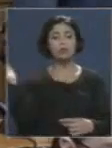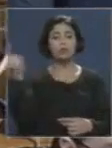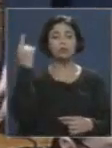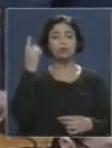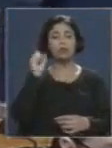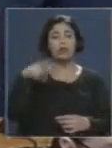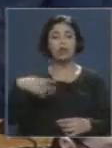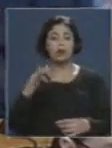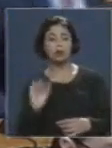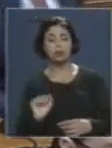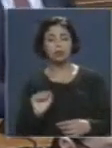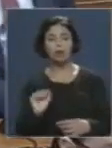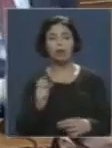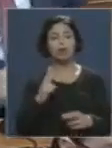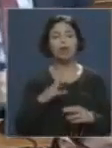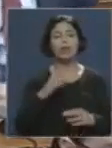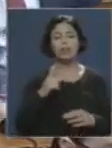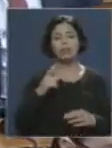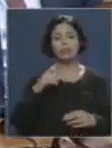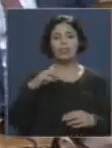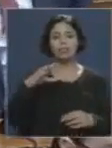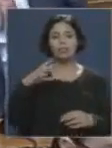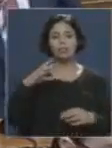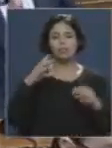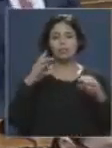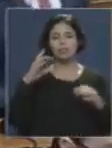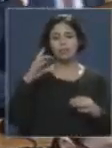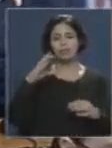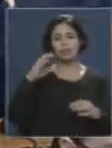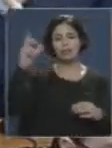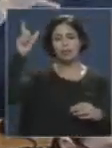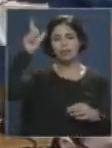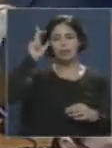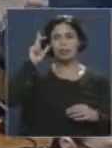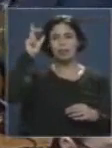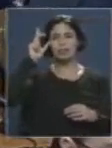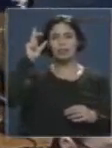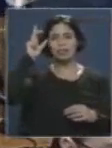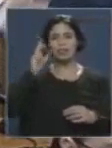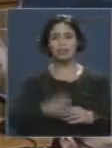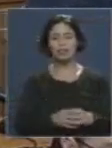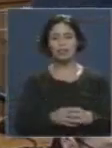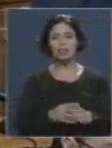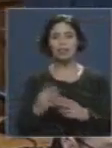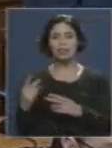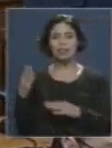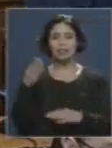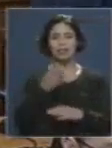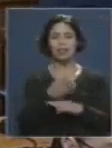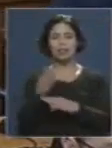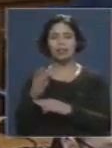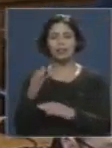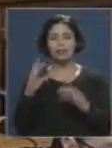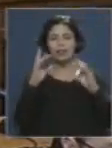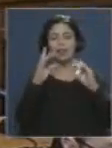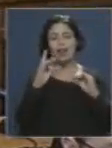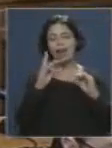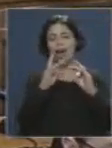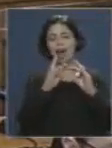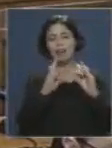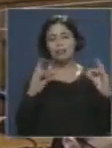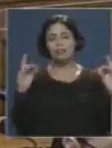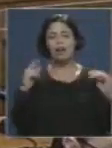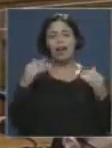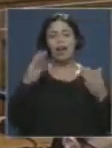de la ANFA fue en Coyhaique y todas las delegaciones de las regiones viajaron a Aysén a